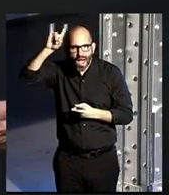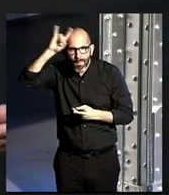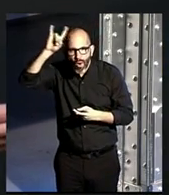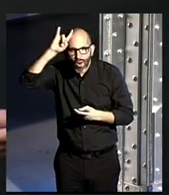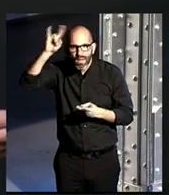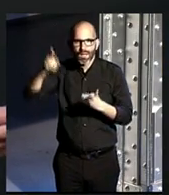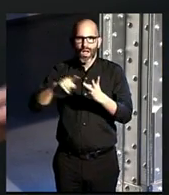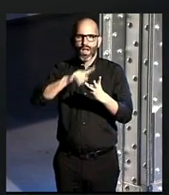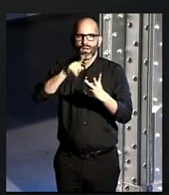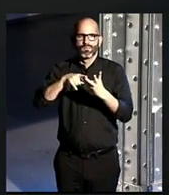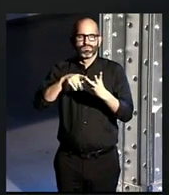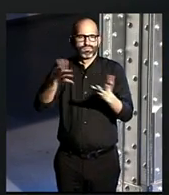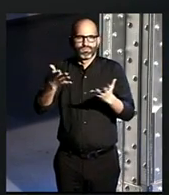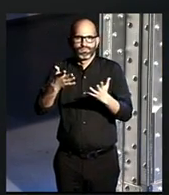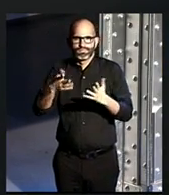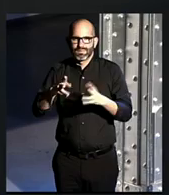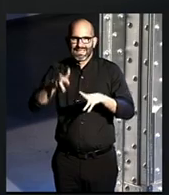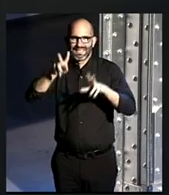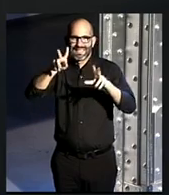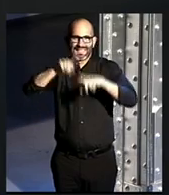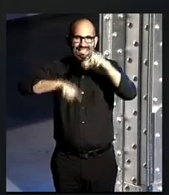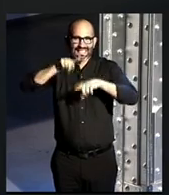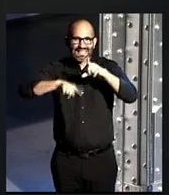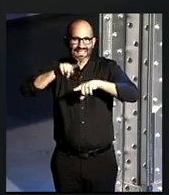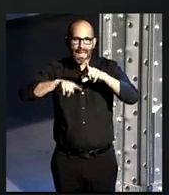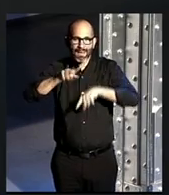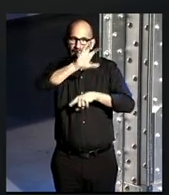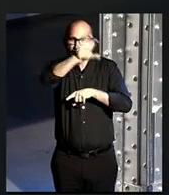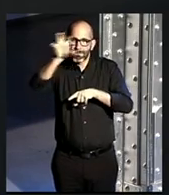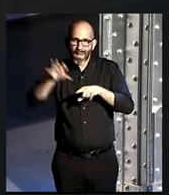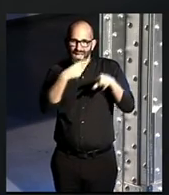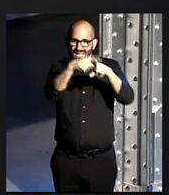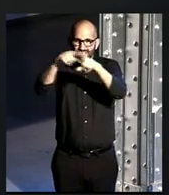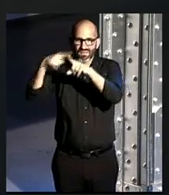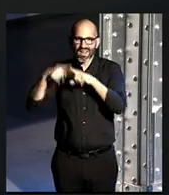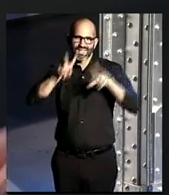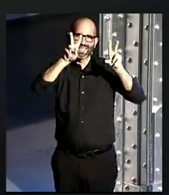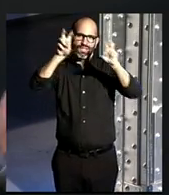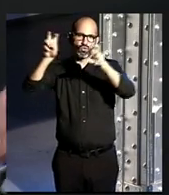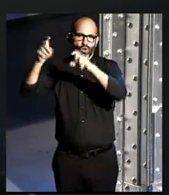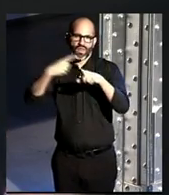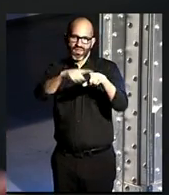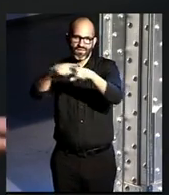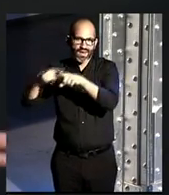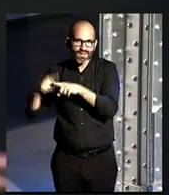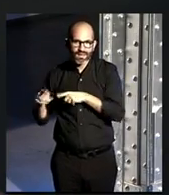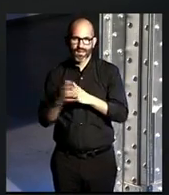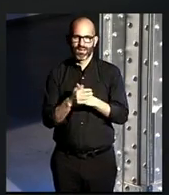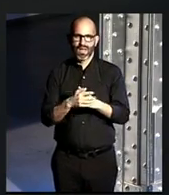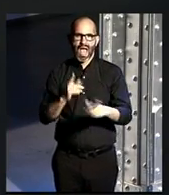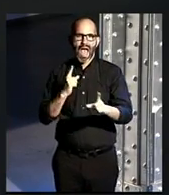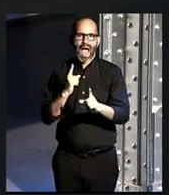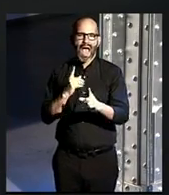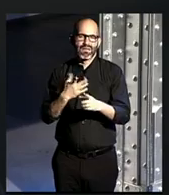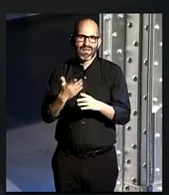Drapeau, la novela es... ¿cómo se llama? Enfrente de la bandera, no sé. Ante la bandera. Ante la bandera, la